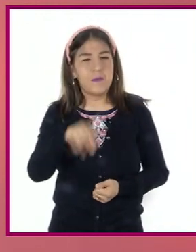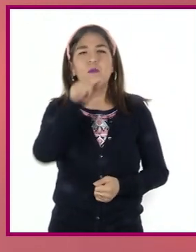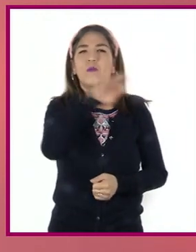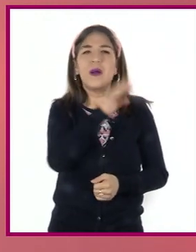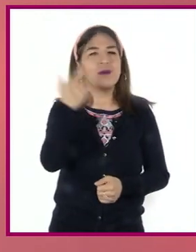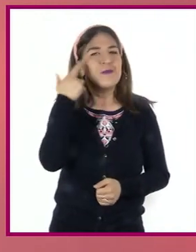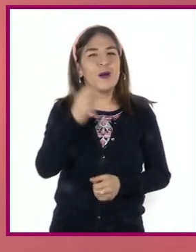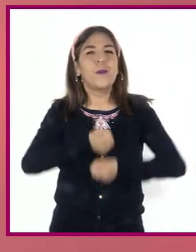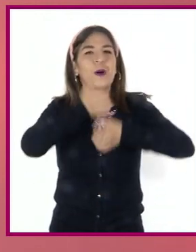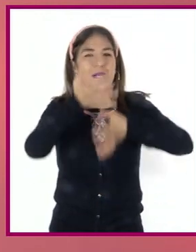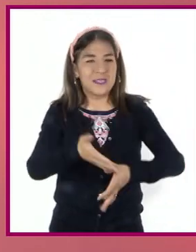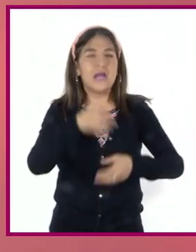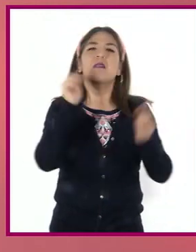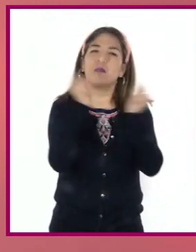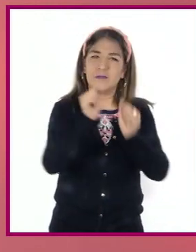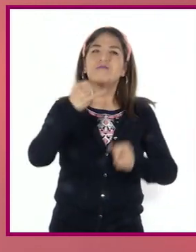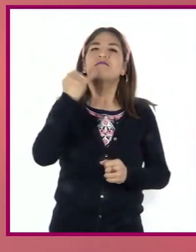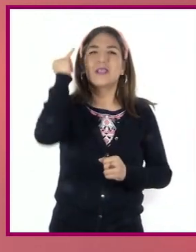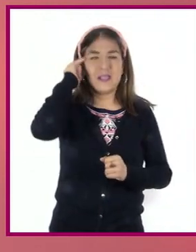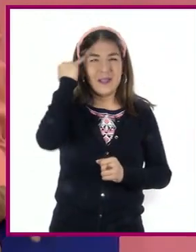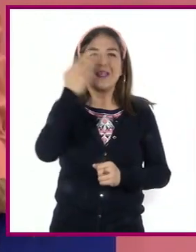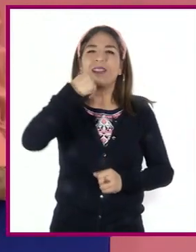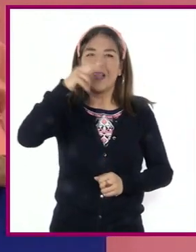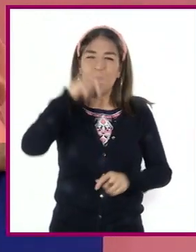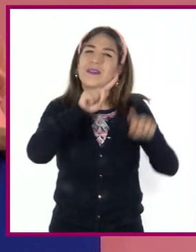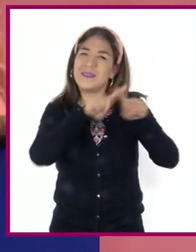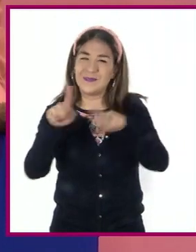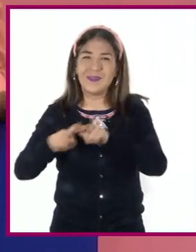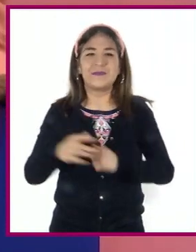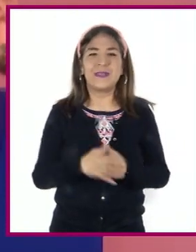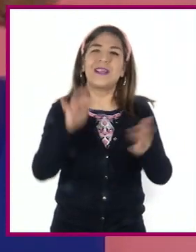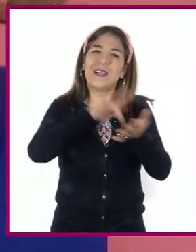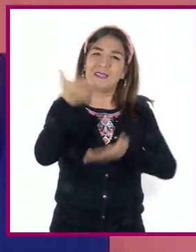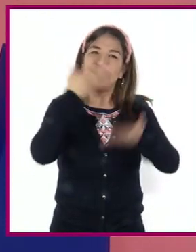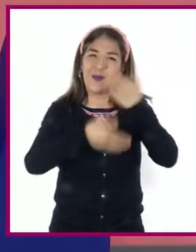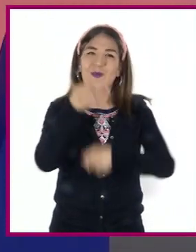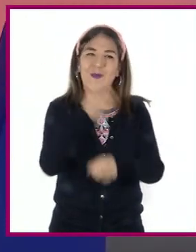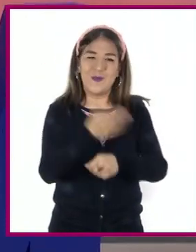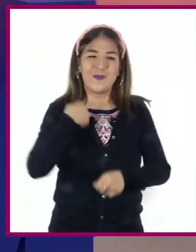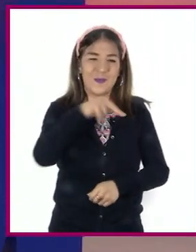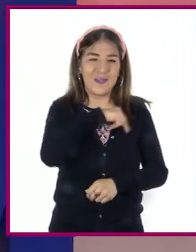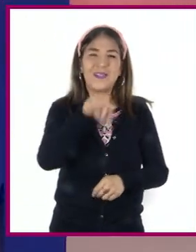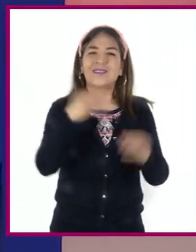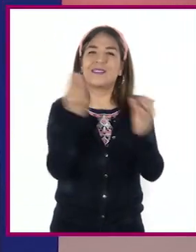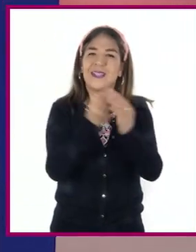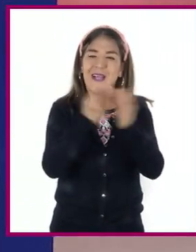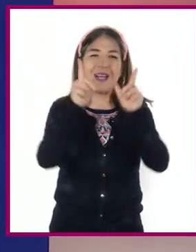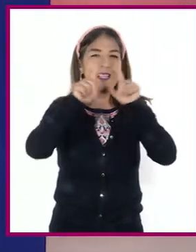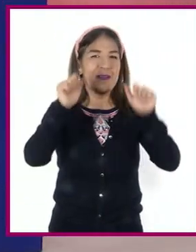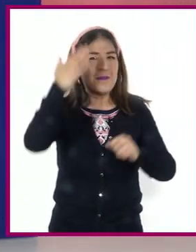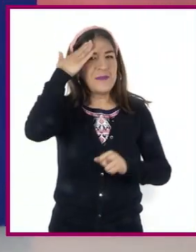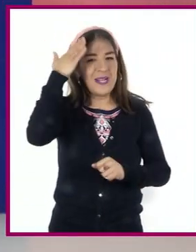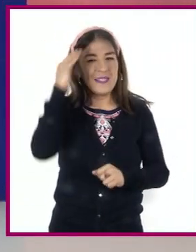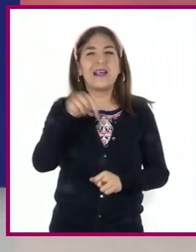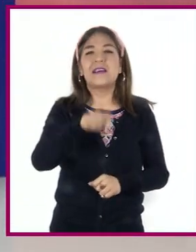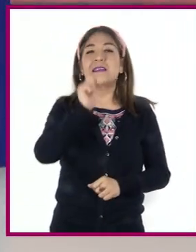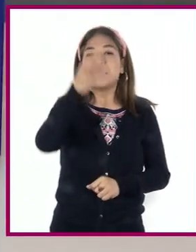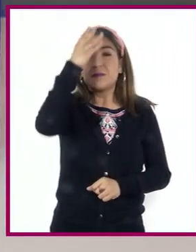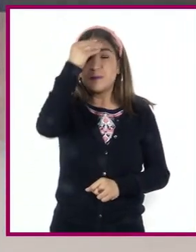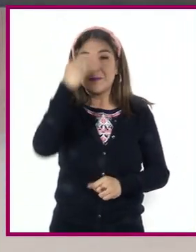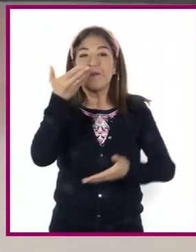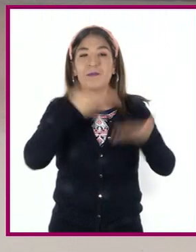mejor la idea que el autor quiso plasmar al escribir su poema, lean detenidamente e identifiquen a